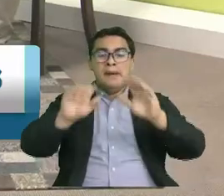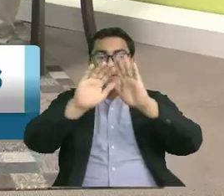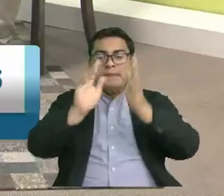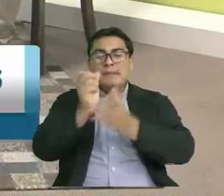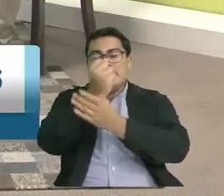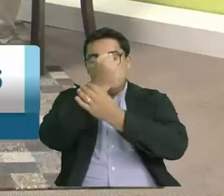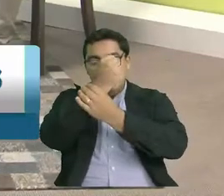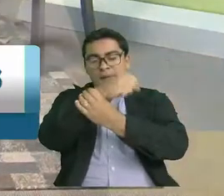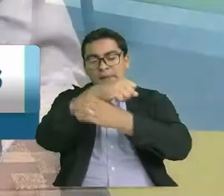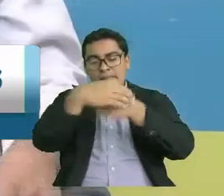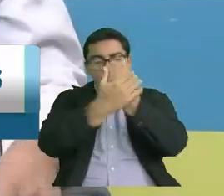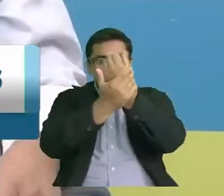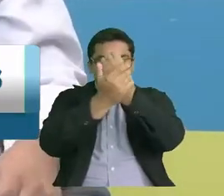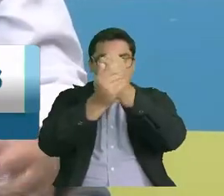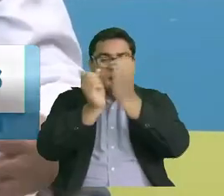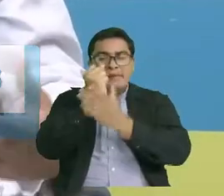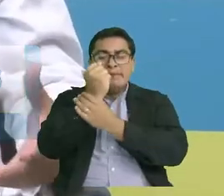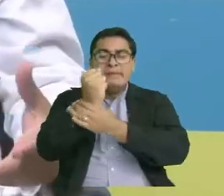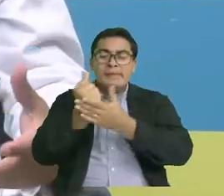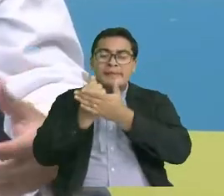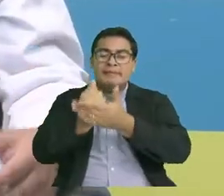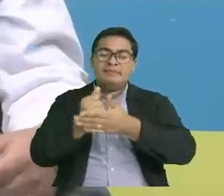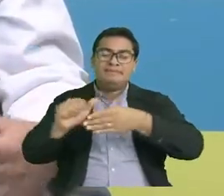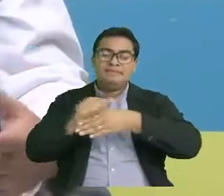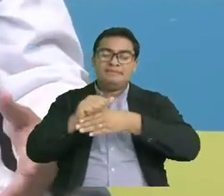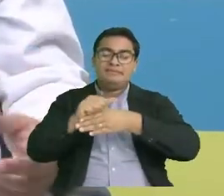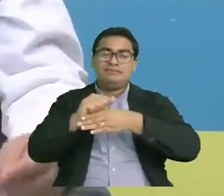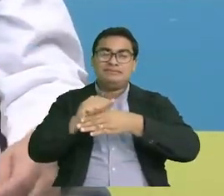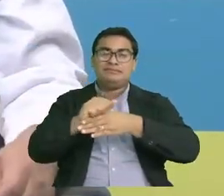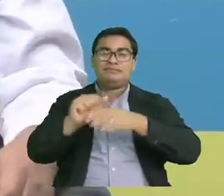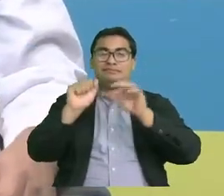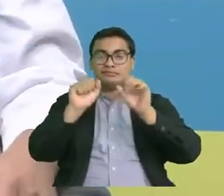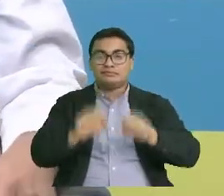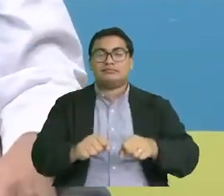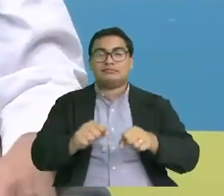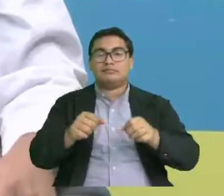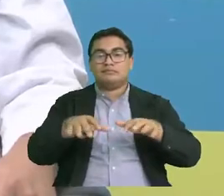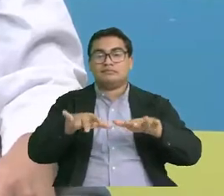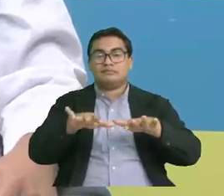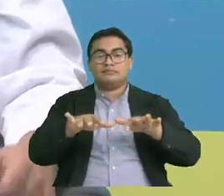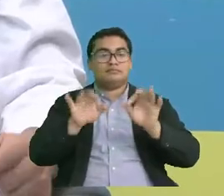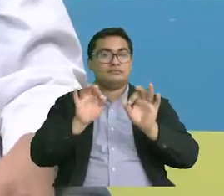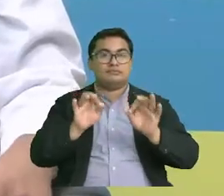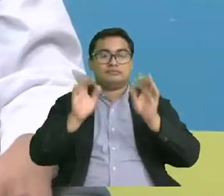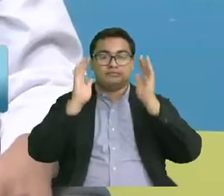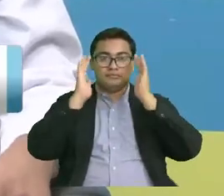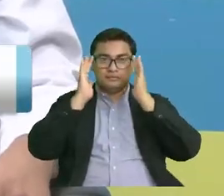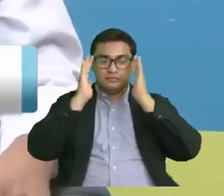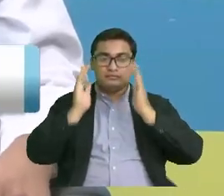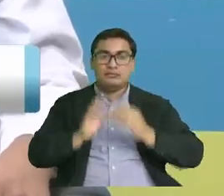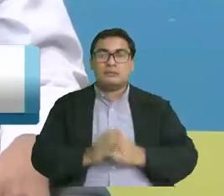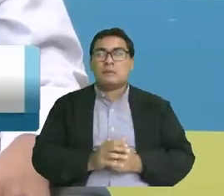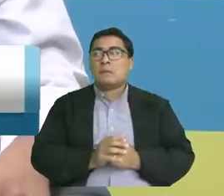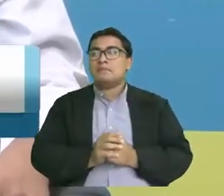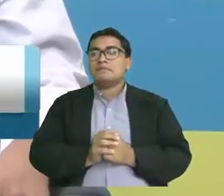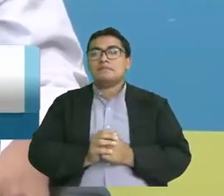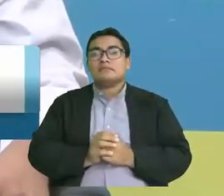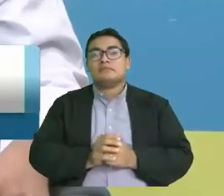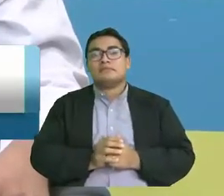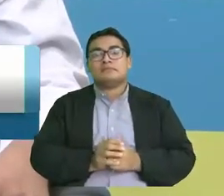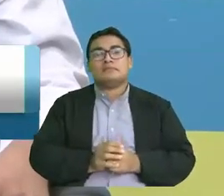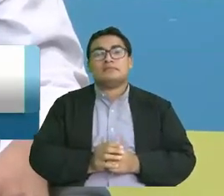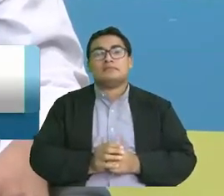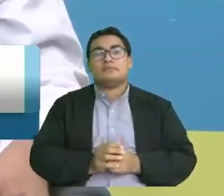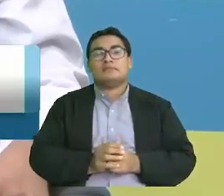casos, porque ayuda con ejercicios de relajación y de fortalecimiento en el pie. Ok, ahora, cuando